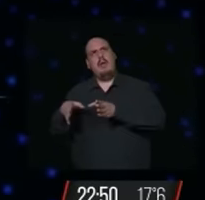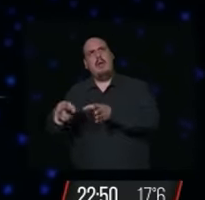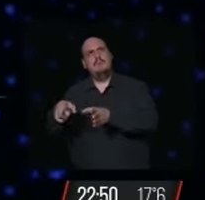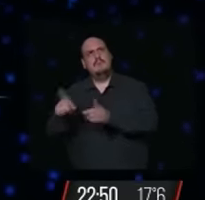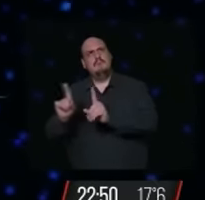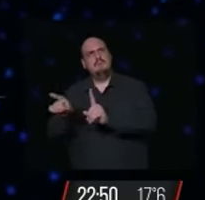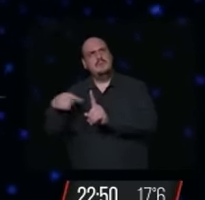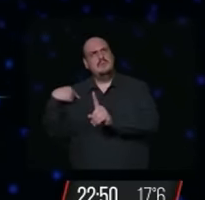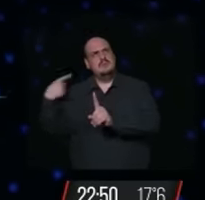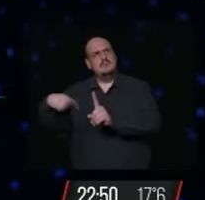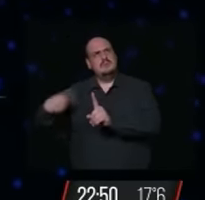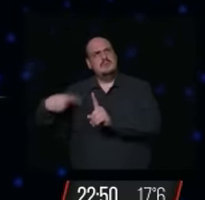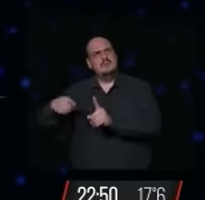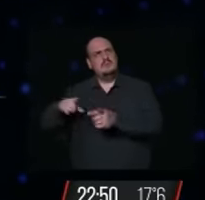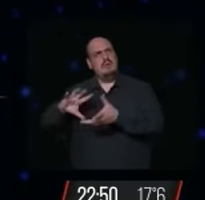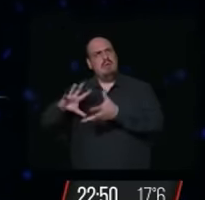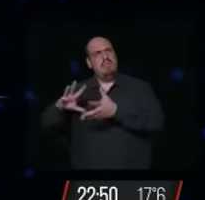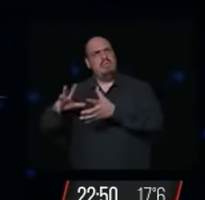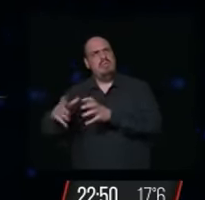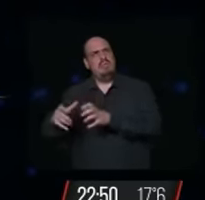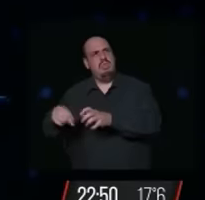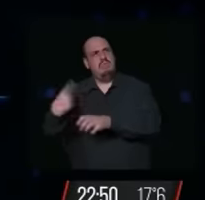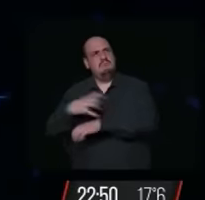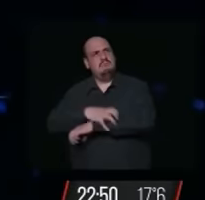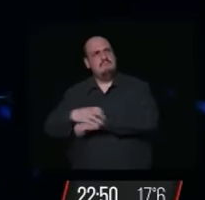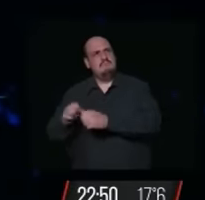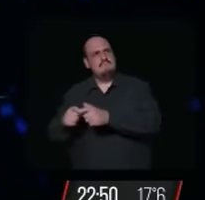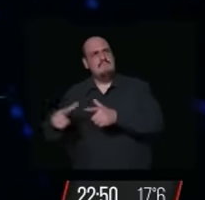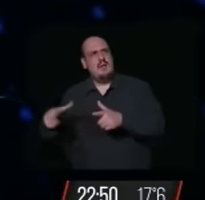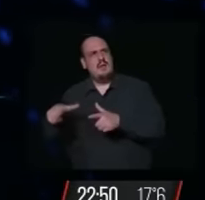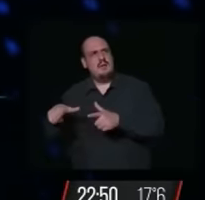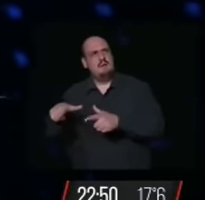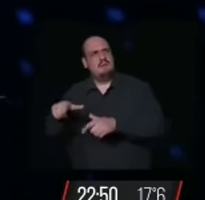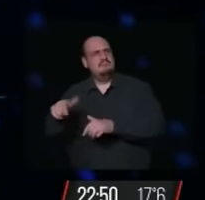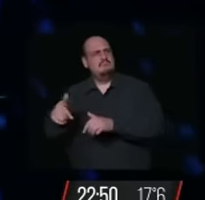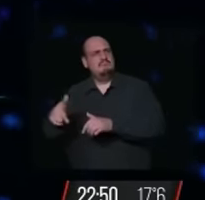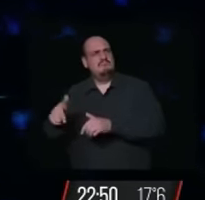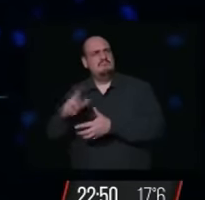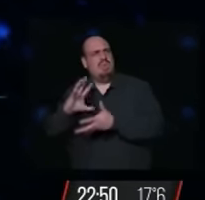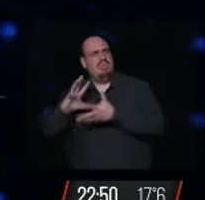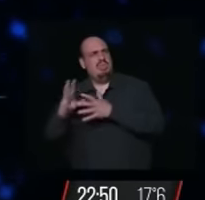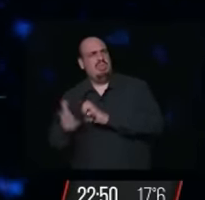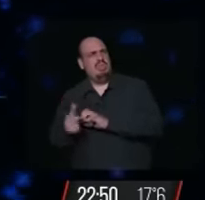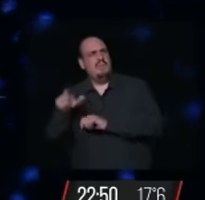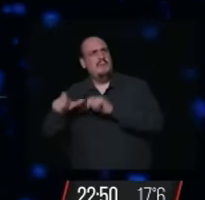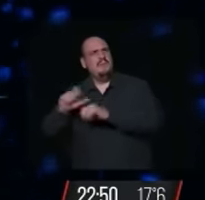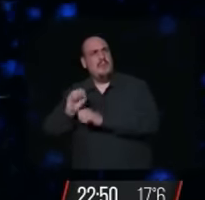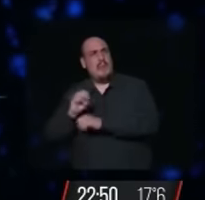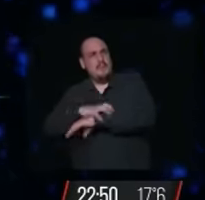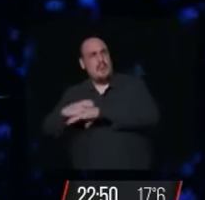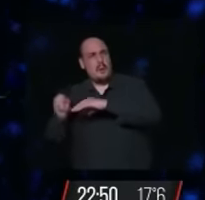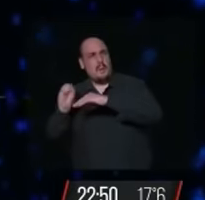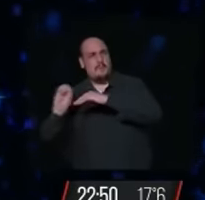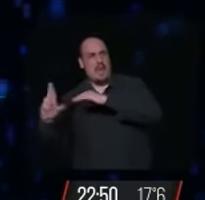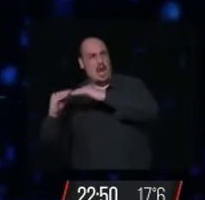decadente que hace que cada día seamos más miserables, que tengamos cada vez más pobres, que tengamos más indigentes,